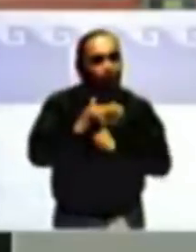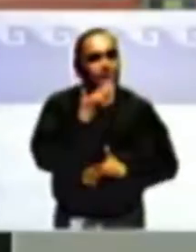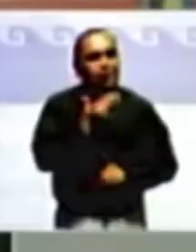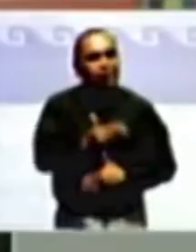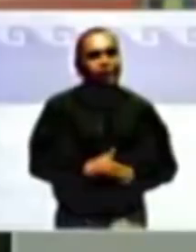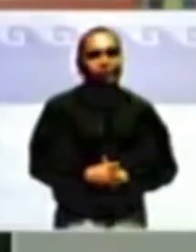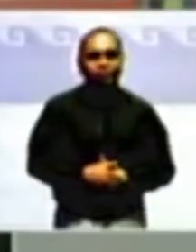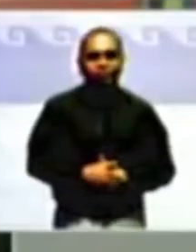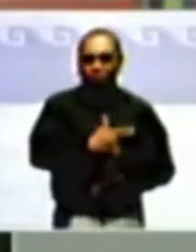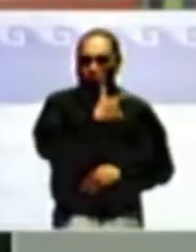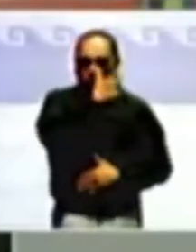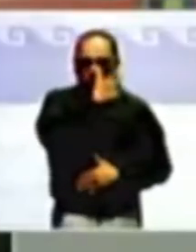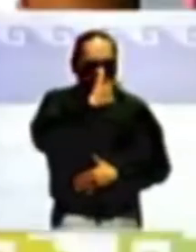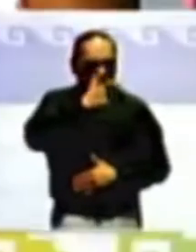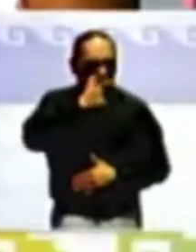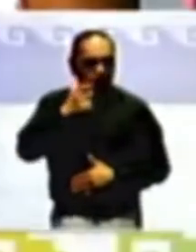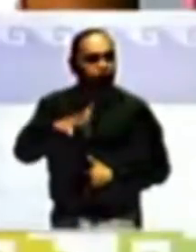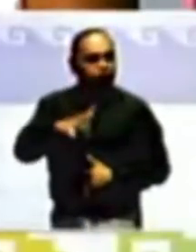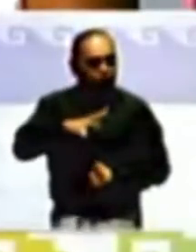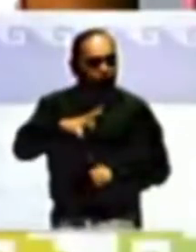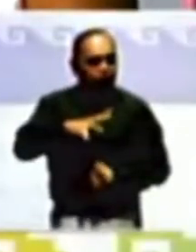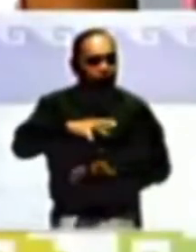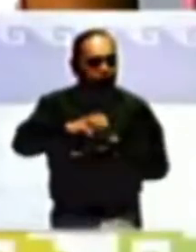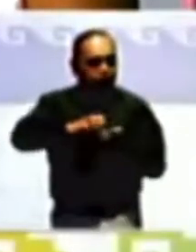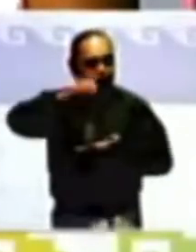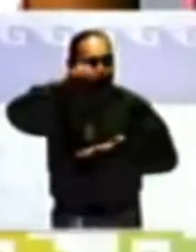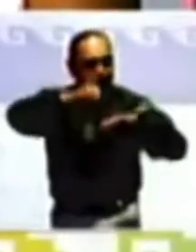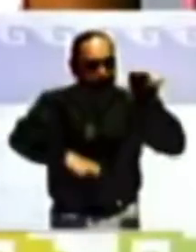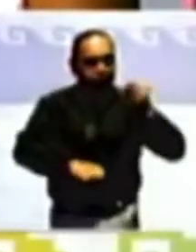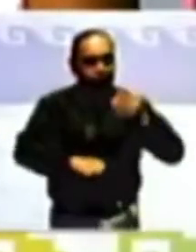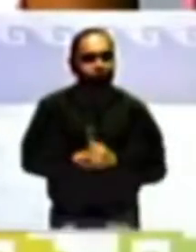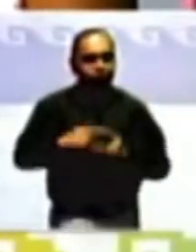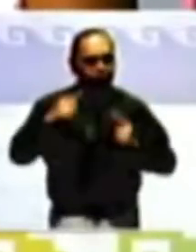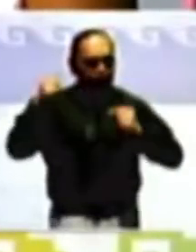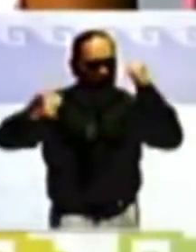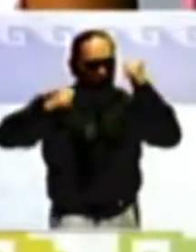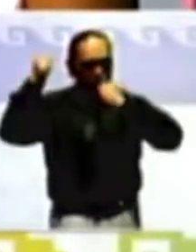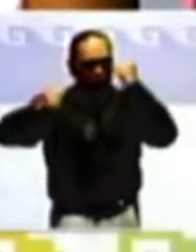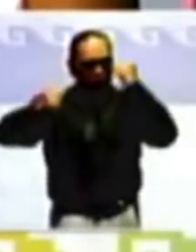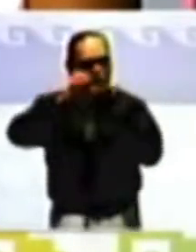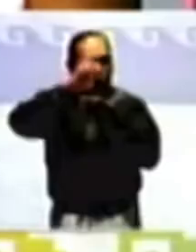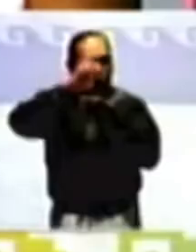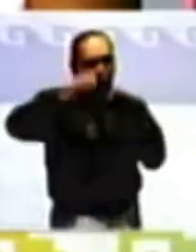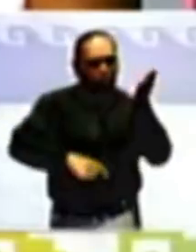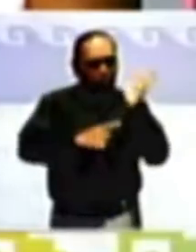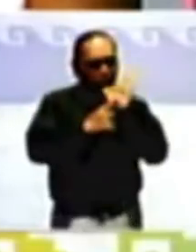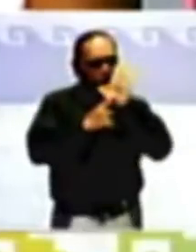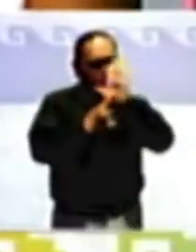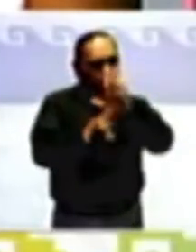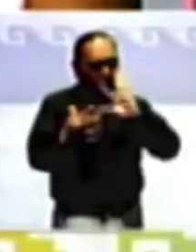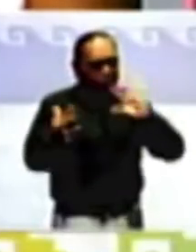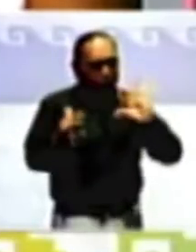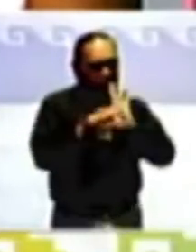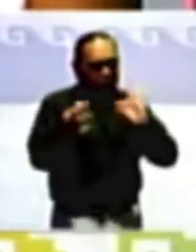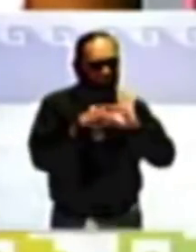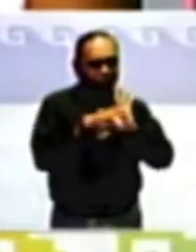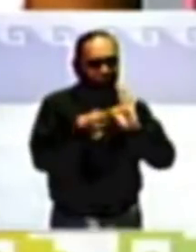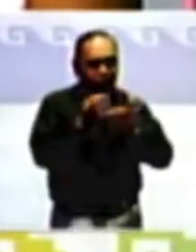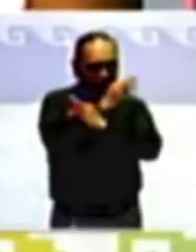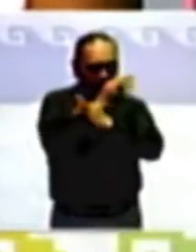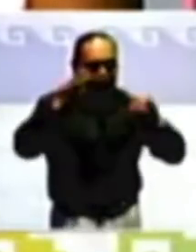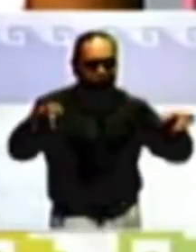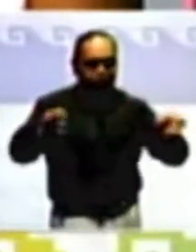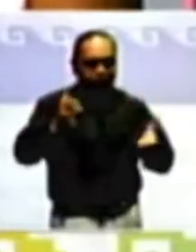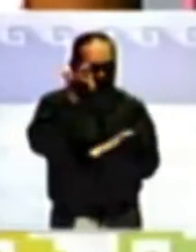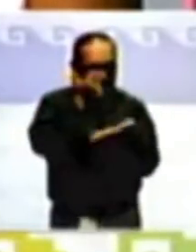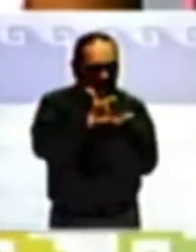habido corrupción. En el caso particular del turismo, ¿hay algún ejemplo concreto que nos pueda comentar o informar de